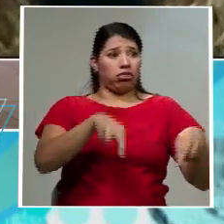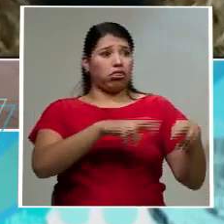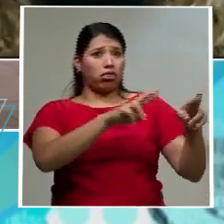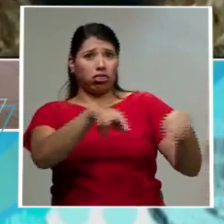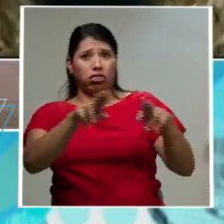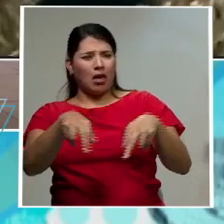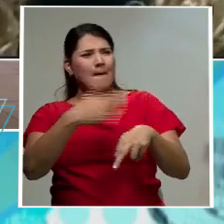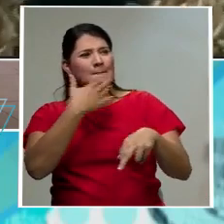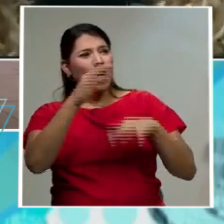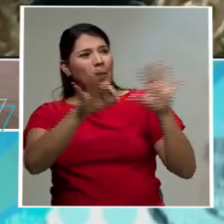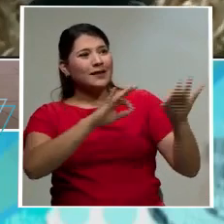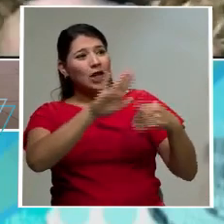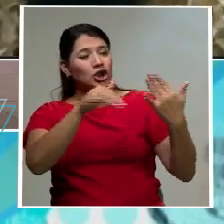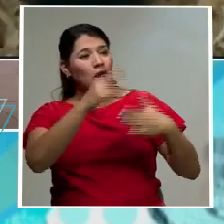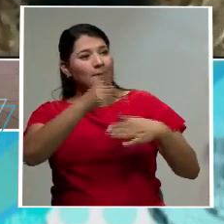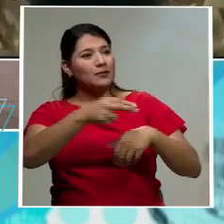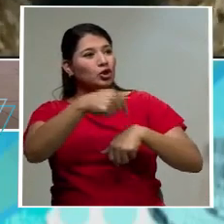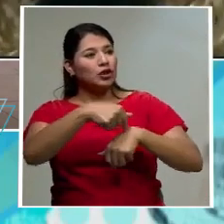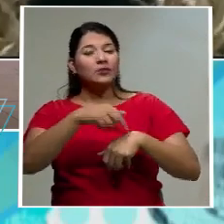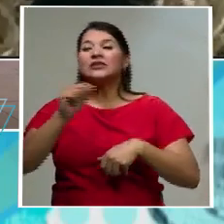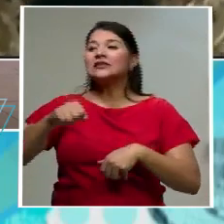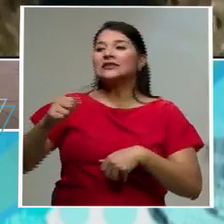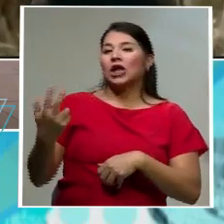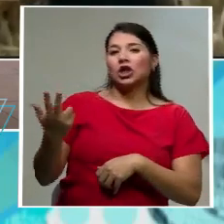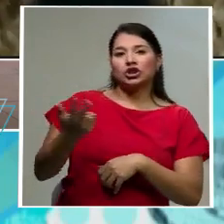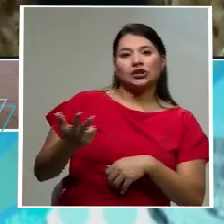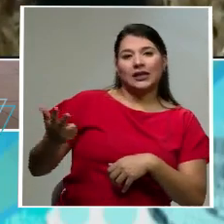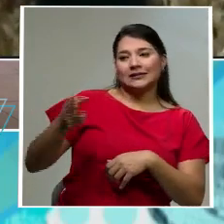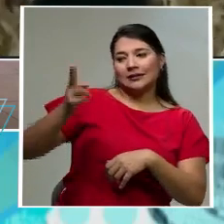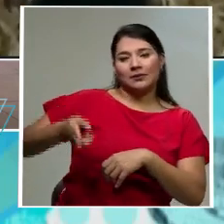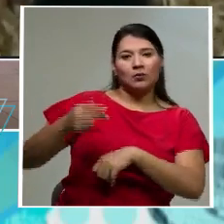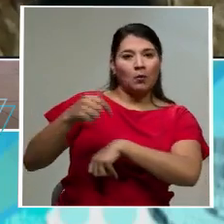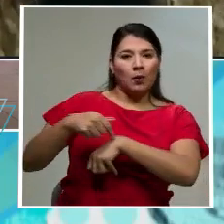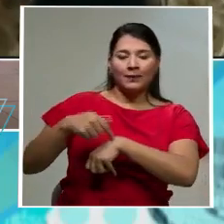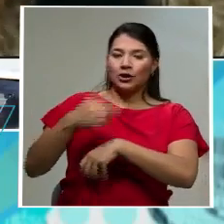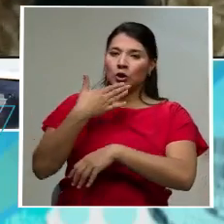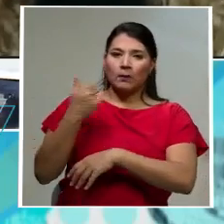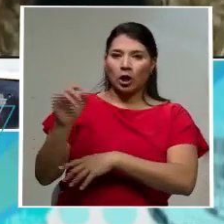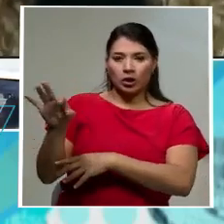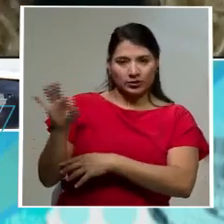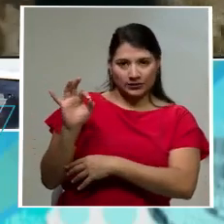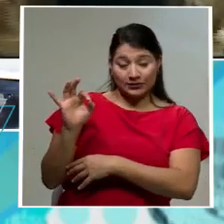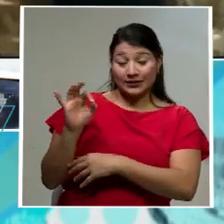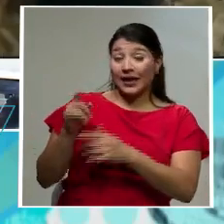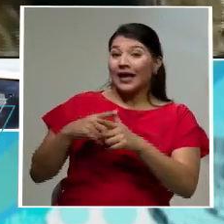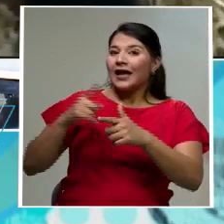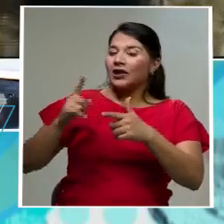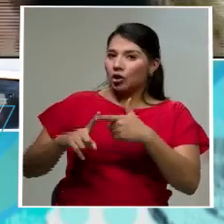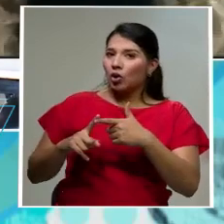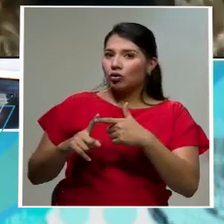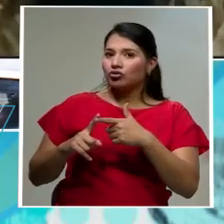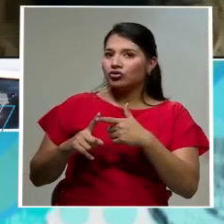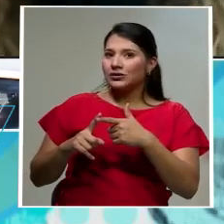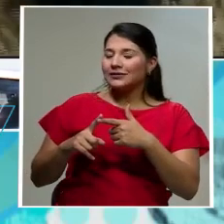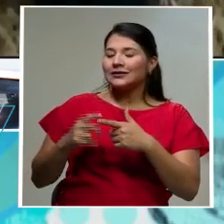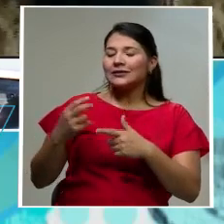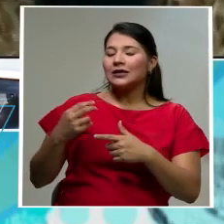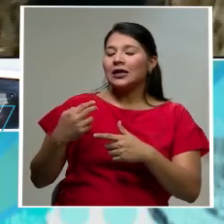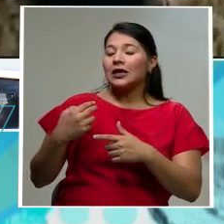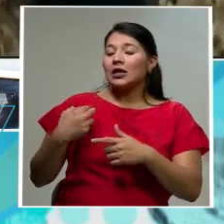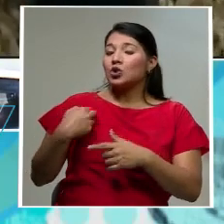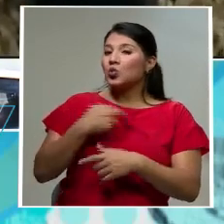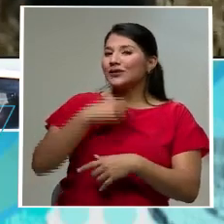la misma mesa. Sentamos a los tres en la misma mesa y ciertamente la conclusión que tenemos es que todos son